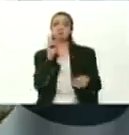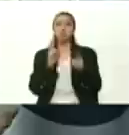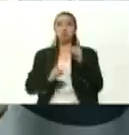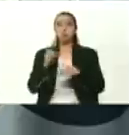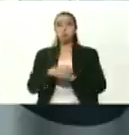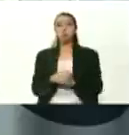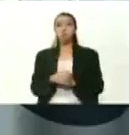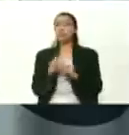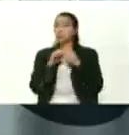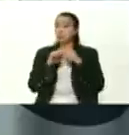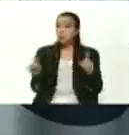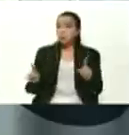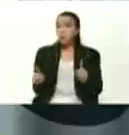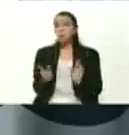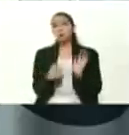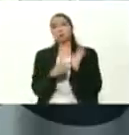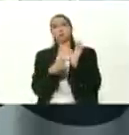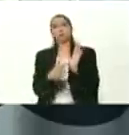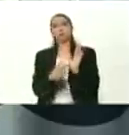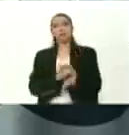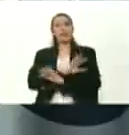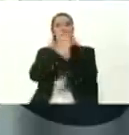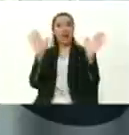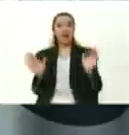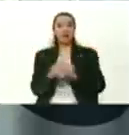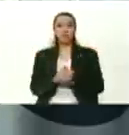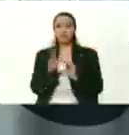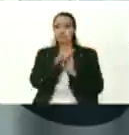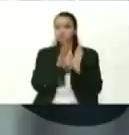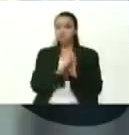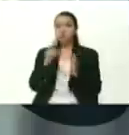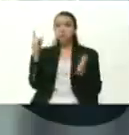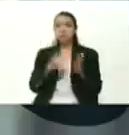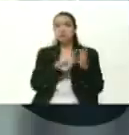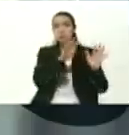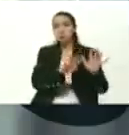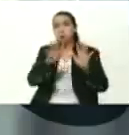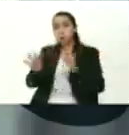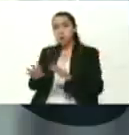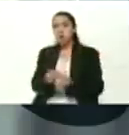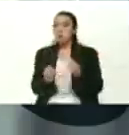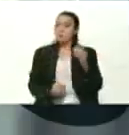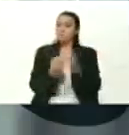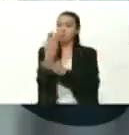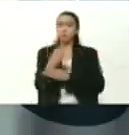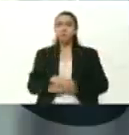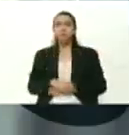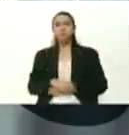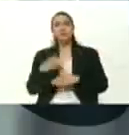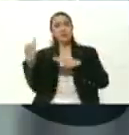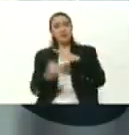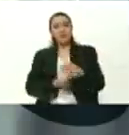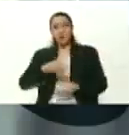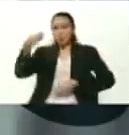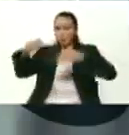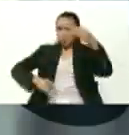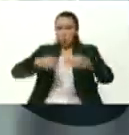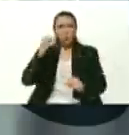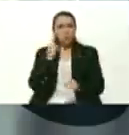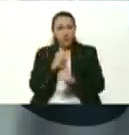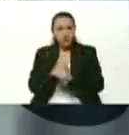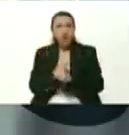La diferencia es notoria. Una nueva constitución del año 99, órganos actuando, fiscales,